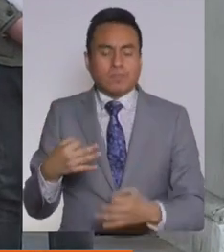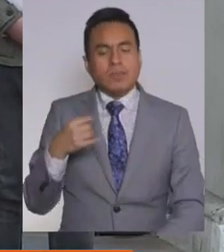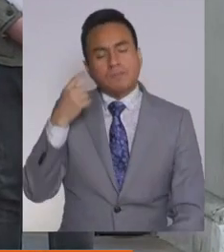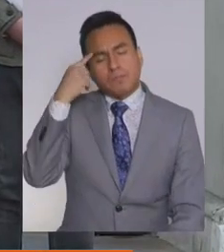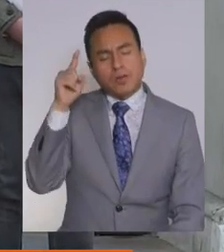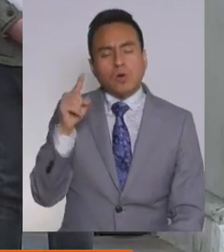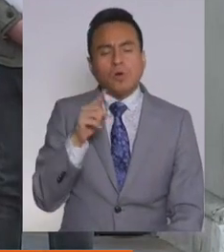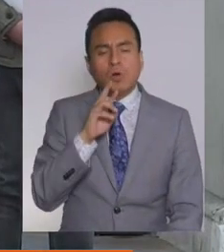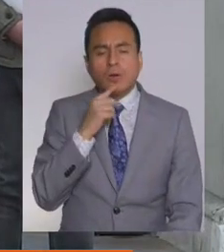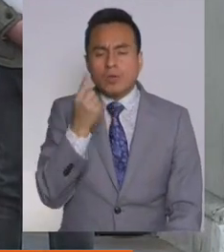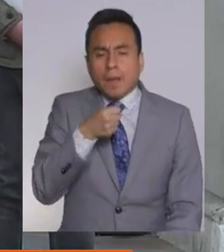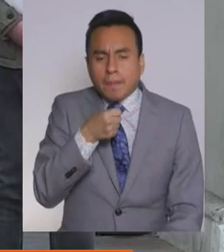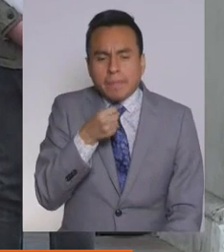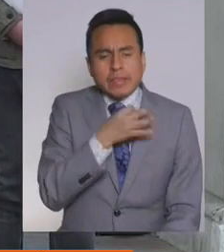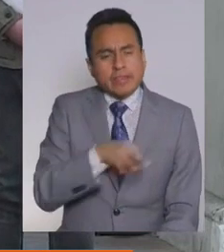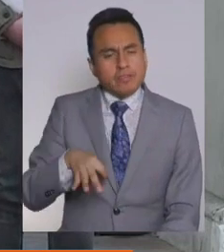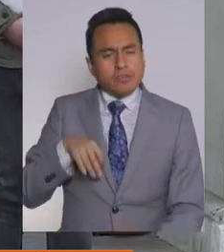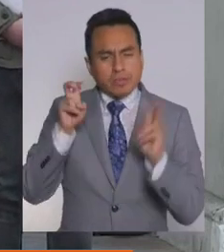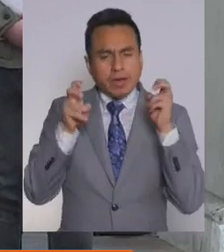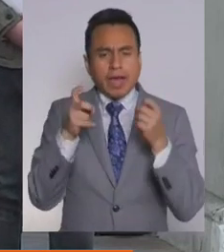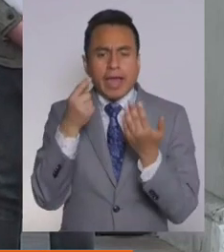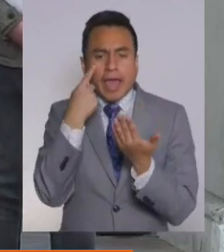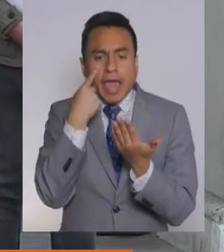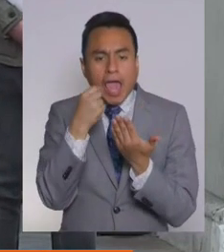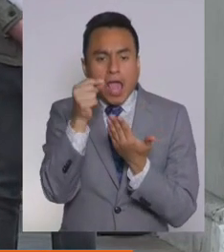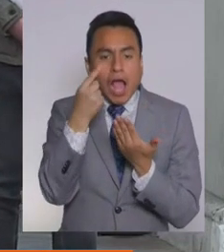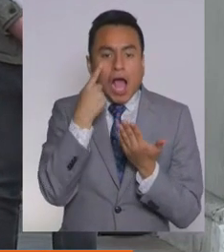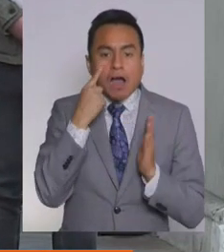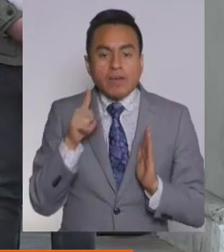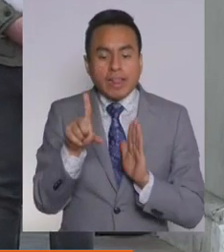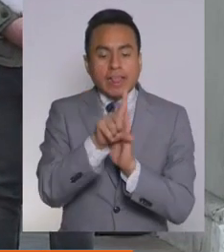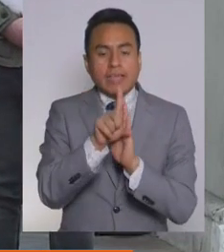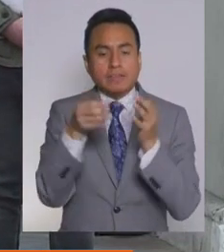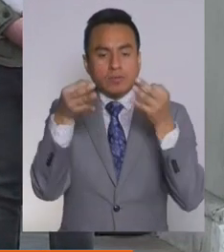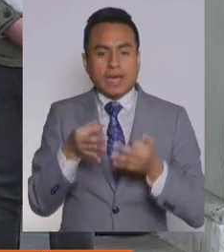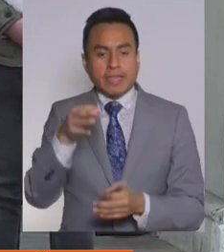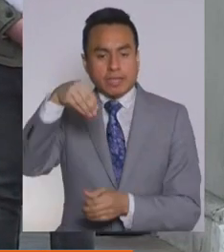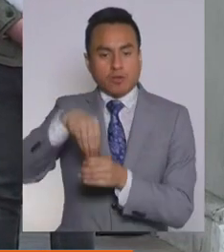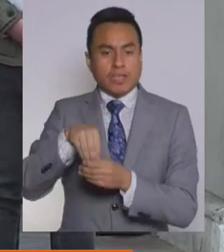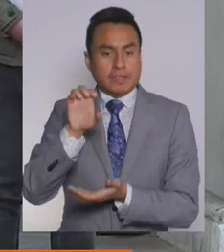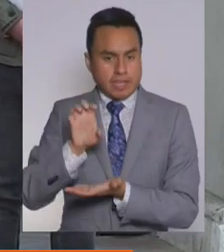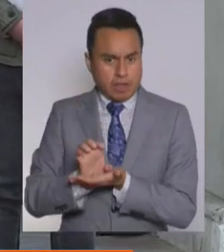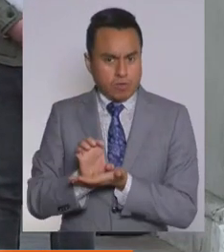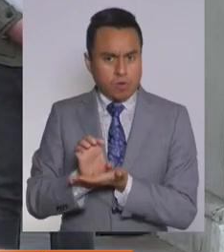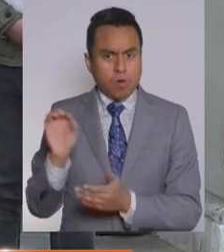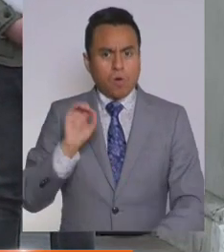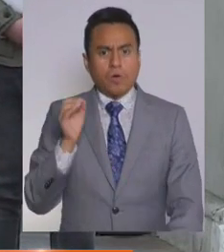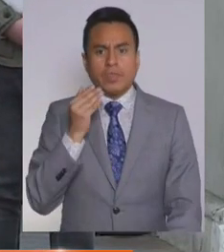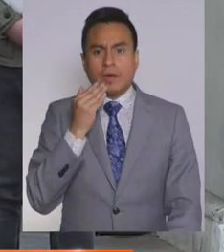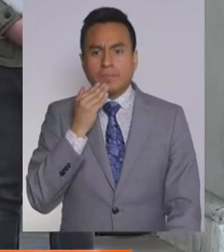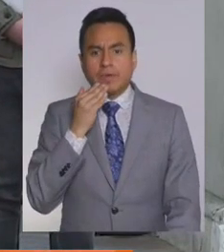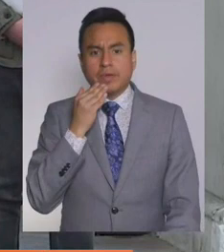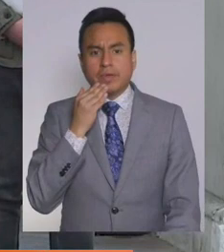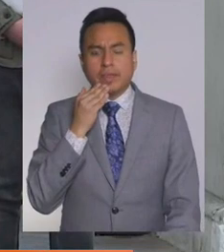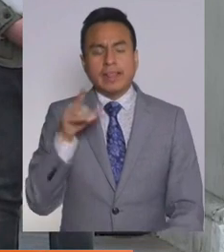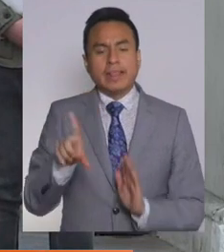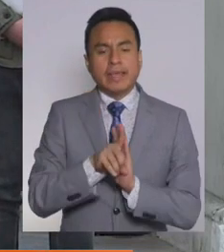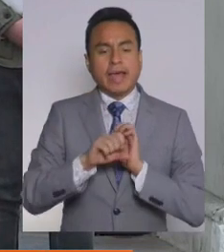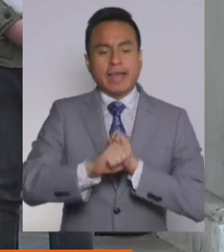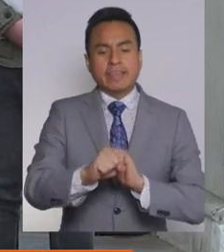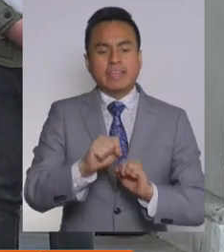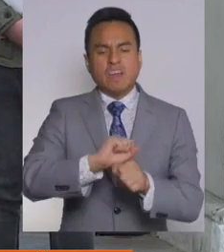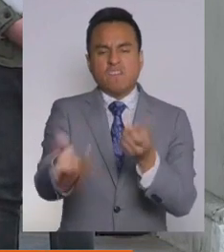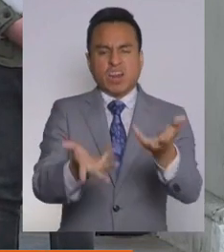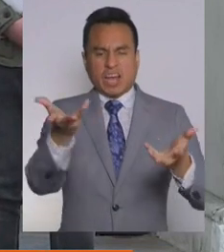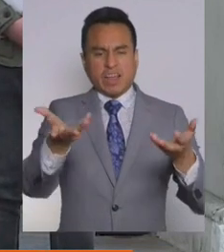ministro, en ese sentido, entonces, ¿evalúan en definitiva usar la ley de seguridad interior del Estado o incluso sumarse a la ley antibarricadas,